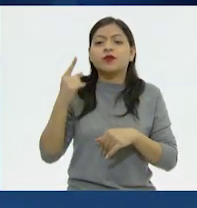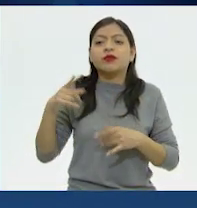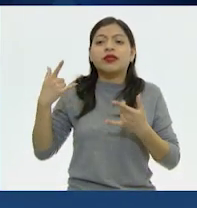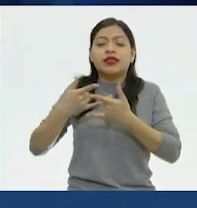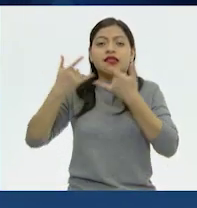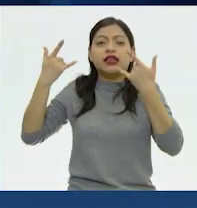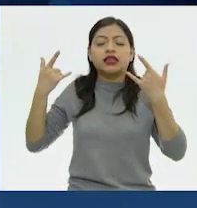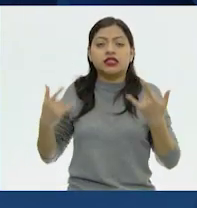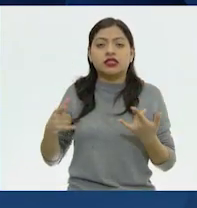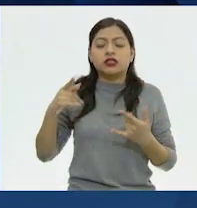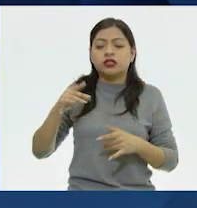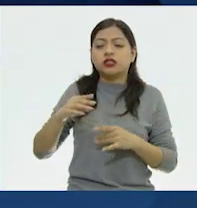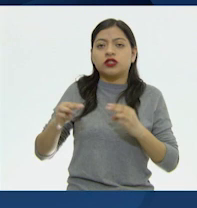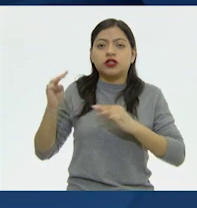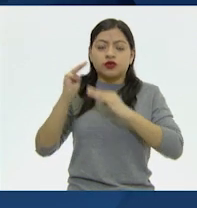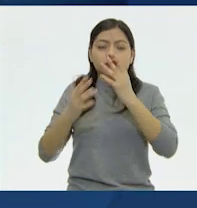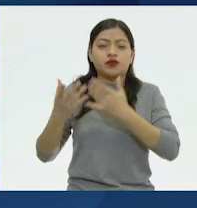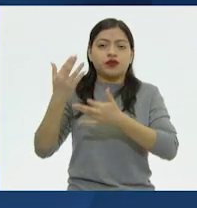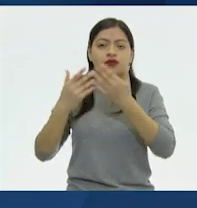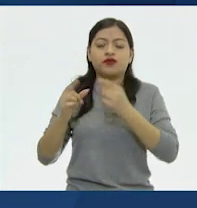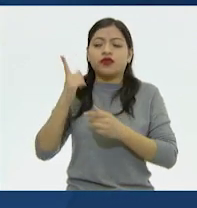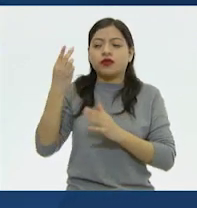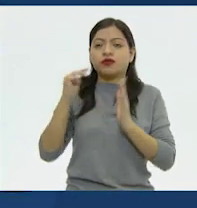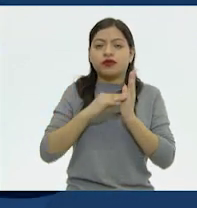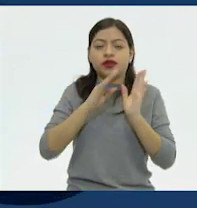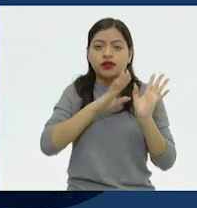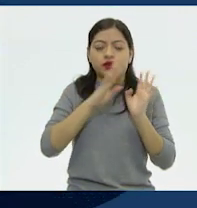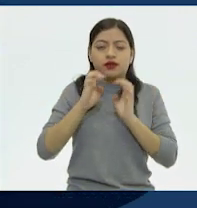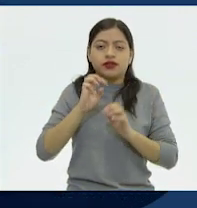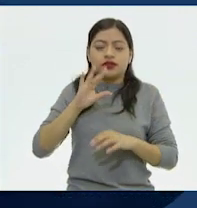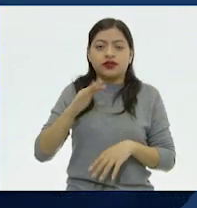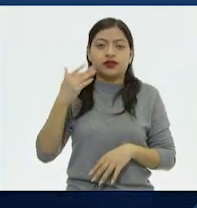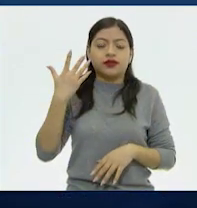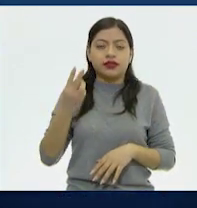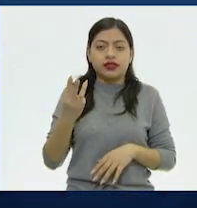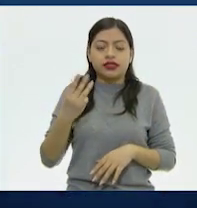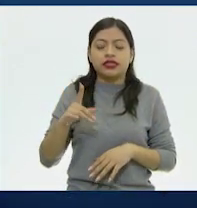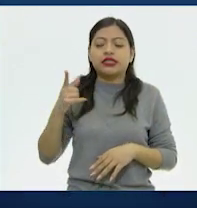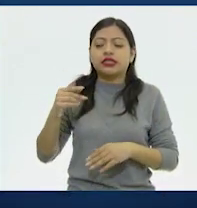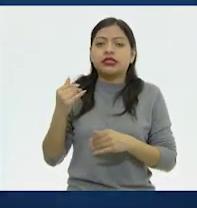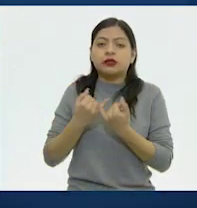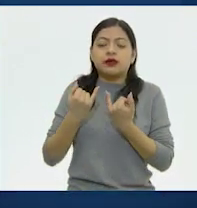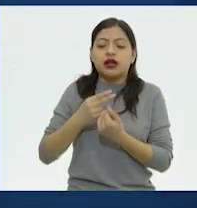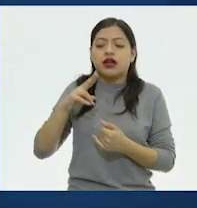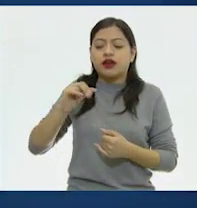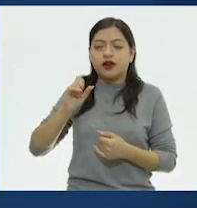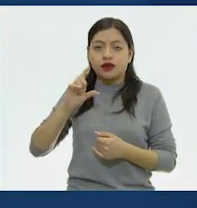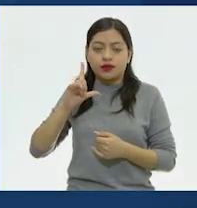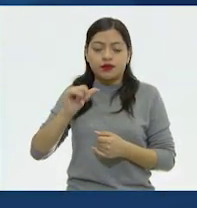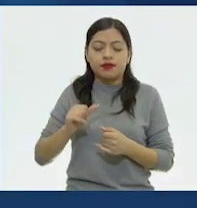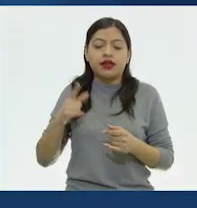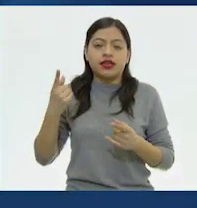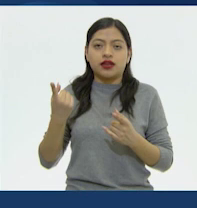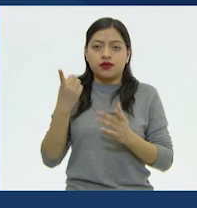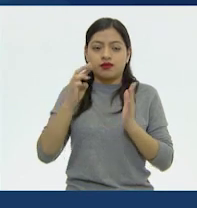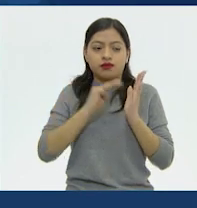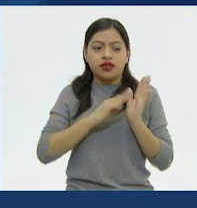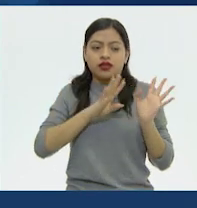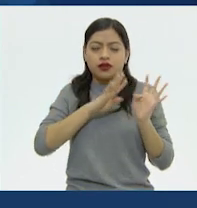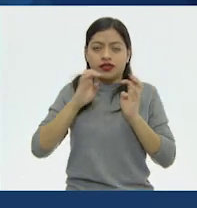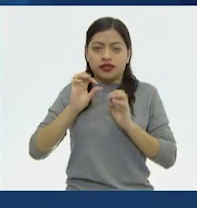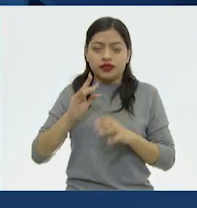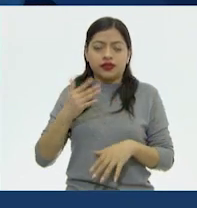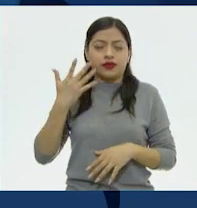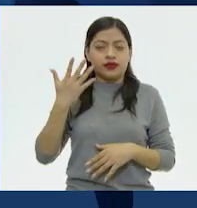El llano en llamas, 1953, y su primera novela Pedro Páramo, 1955.